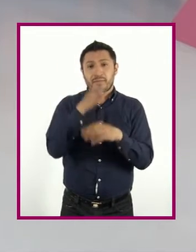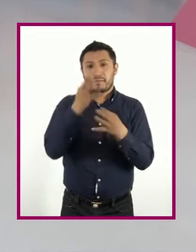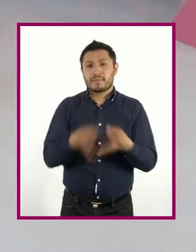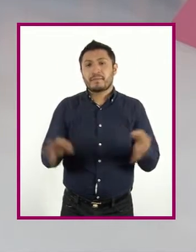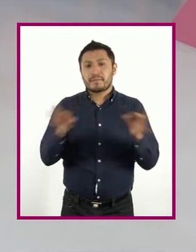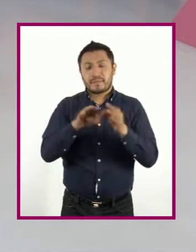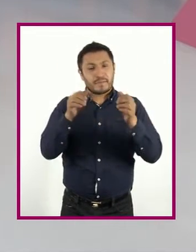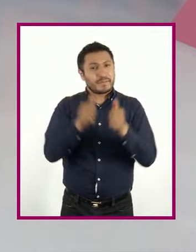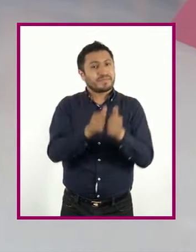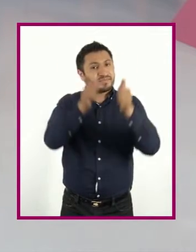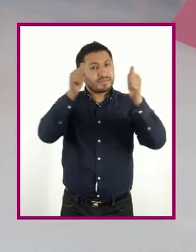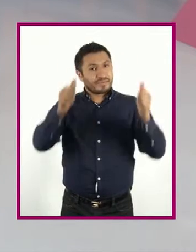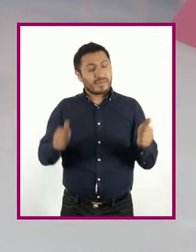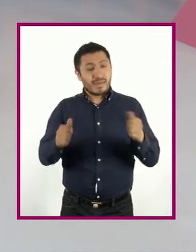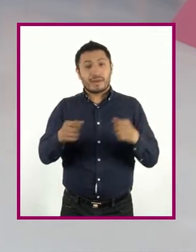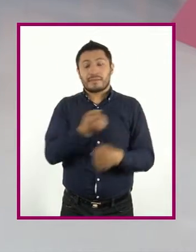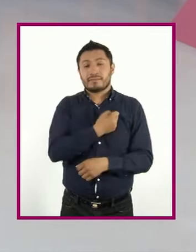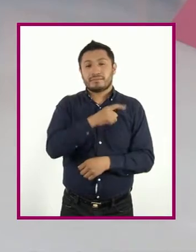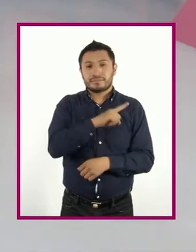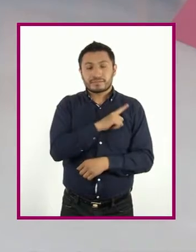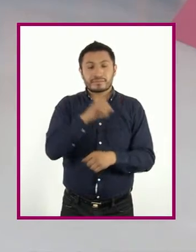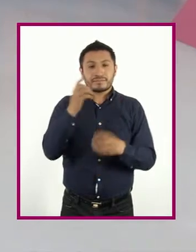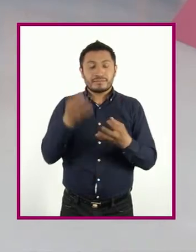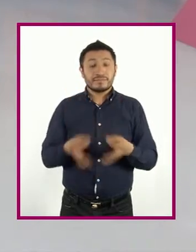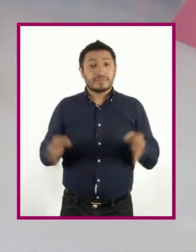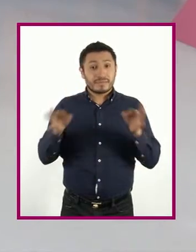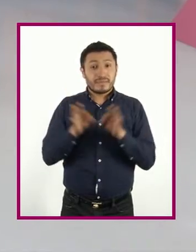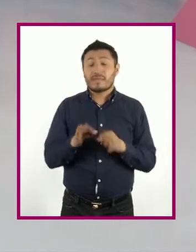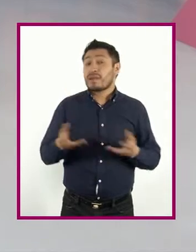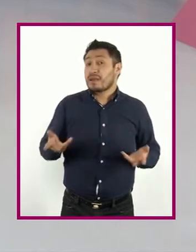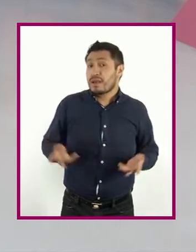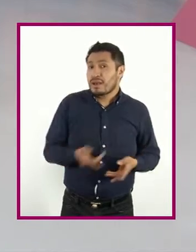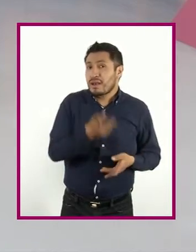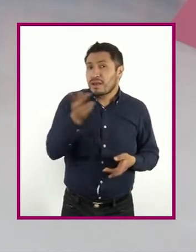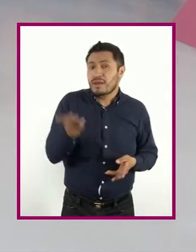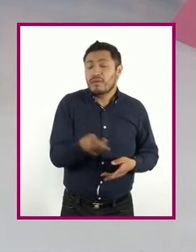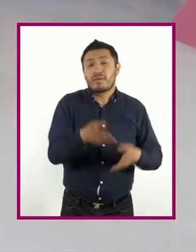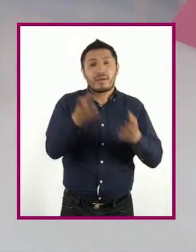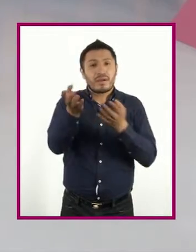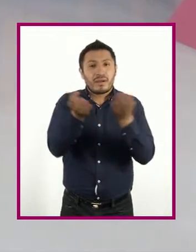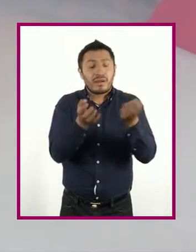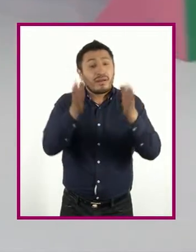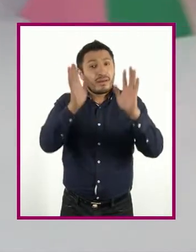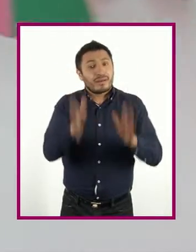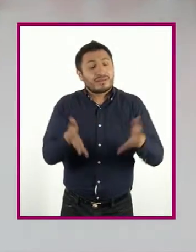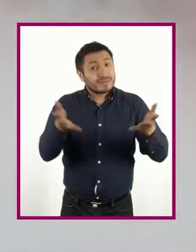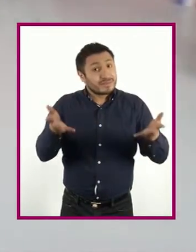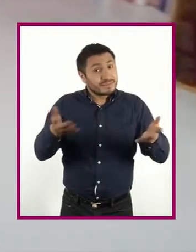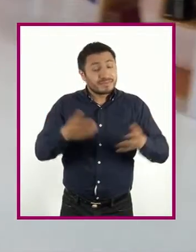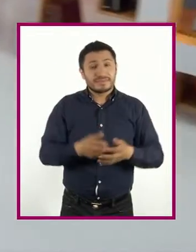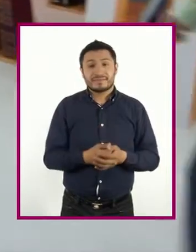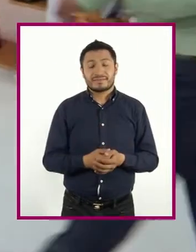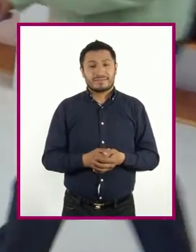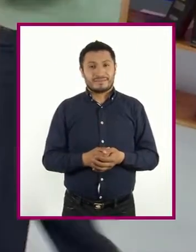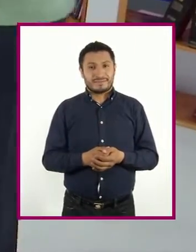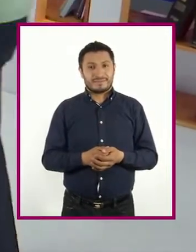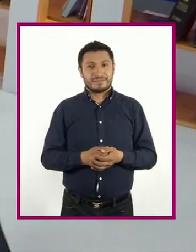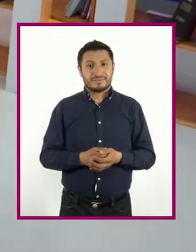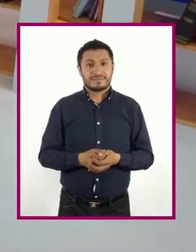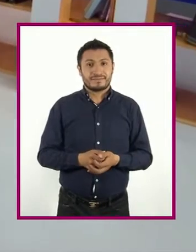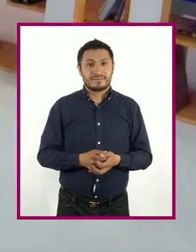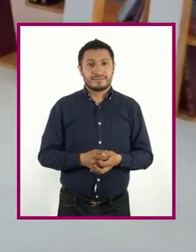pedir la sana distancia, la salud es lo primero. Además, ¿ya hicieron algo de ejercicio?